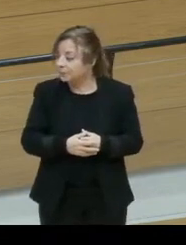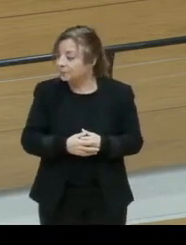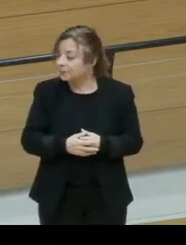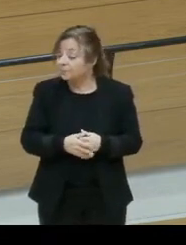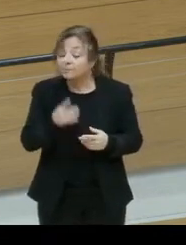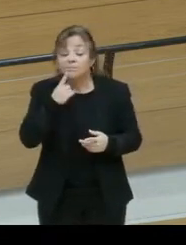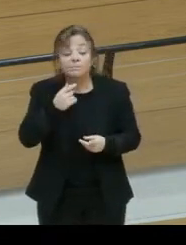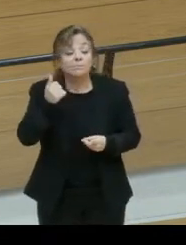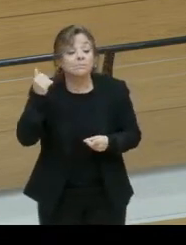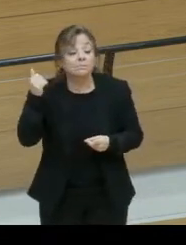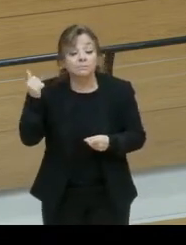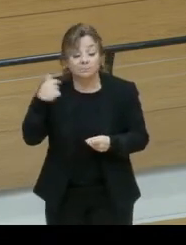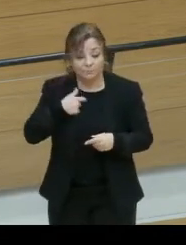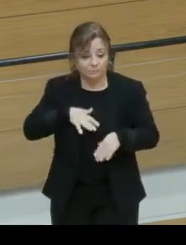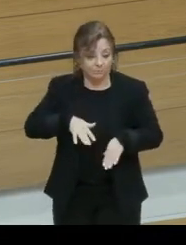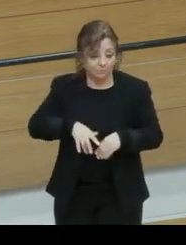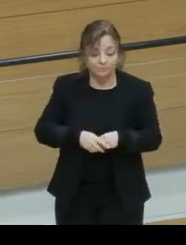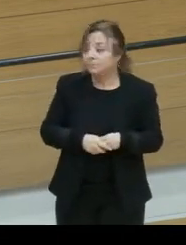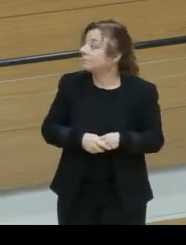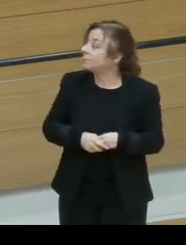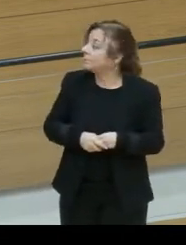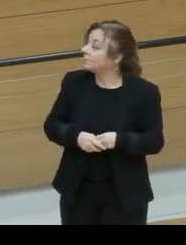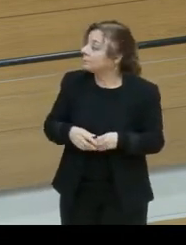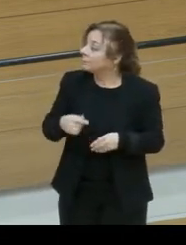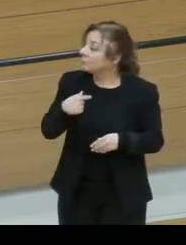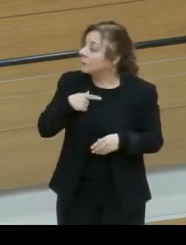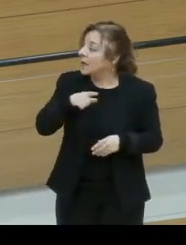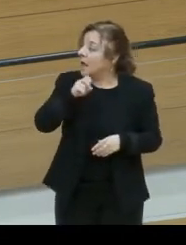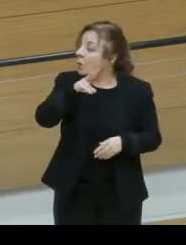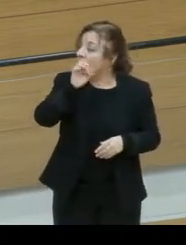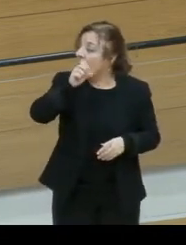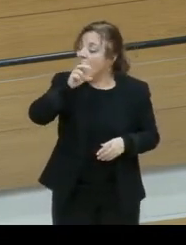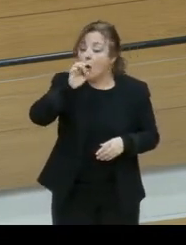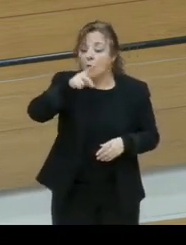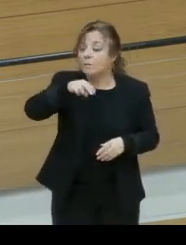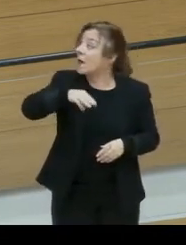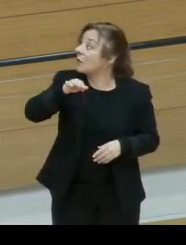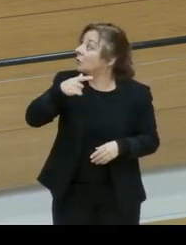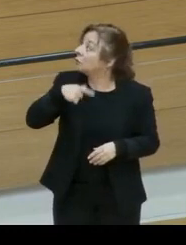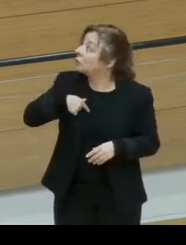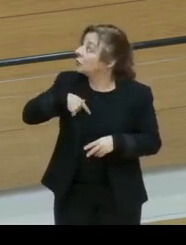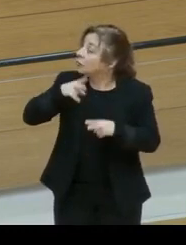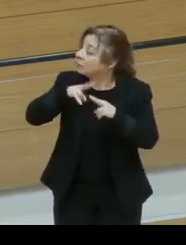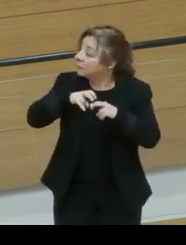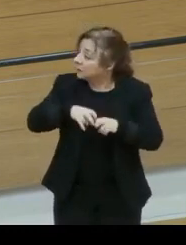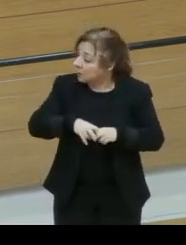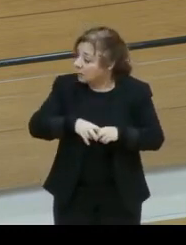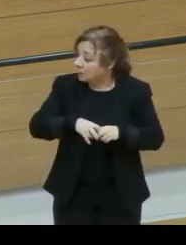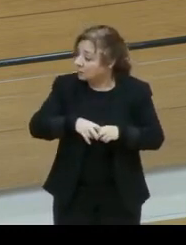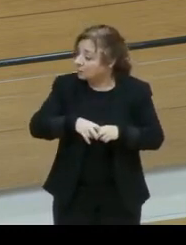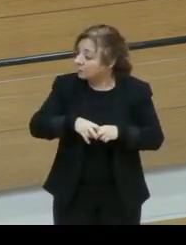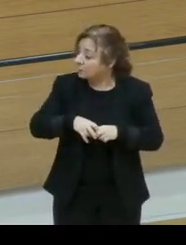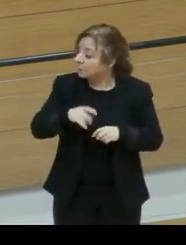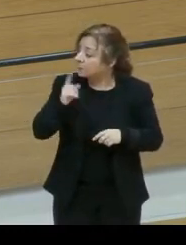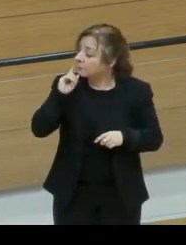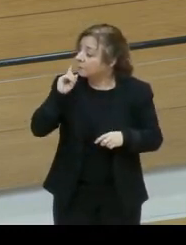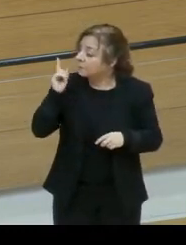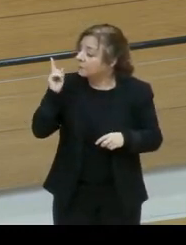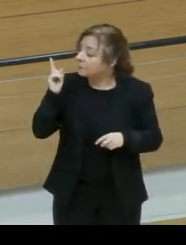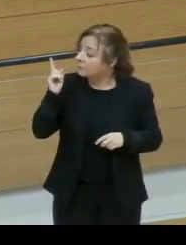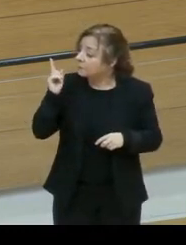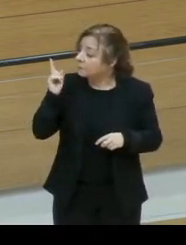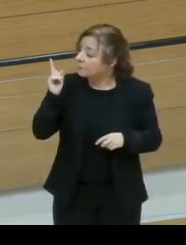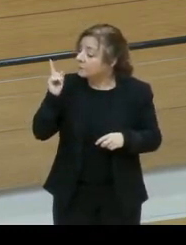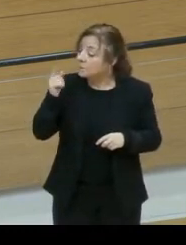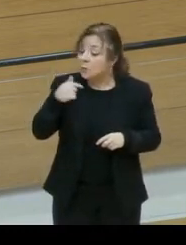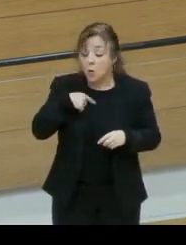Y aquí me encuentro yo. Soy Laura Olmedo Moreno, investigadora de Cabimed,